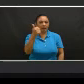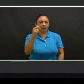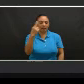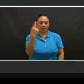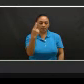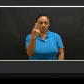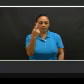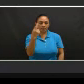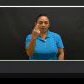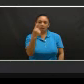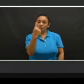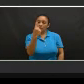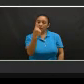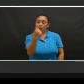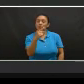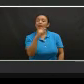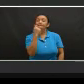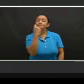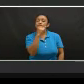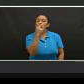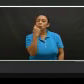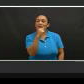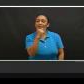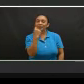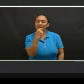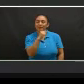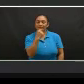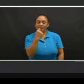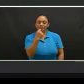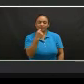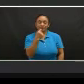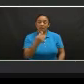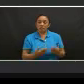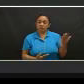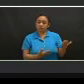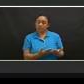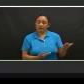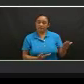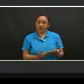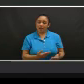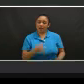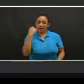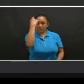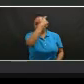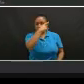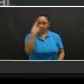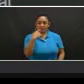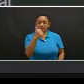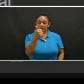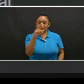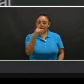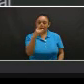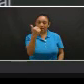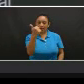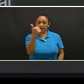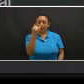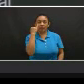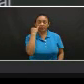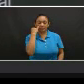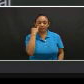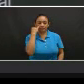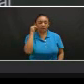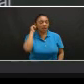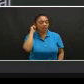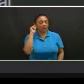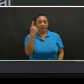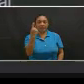Esta era una sierva con Abraham y era una sierva de Sarai. Pero mira qué dice la palabra. En el libro de Génesis, capítulo